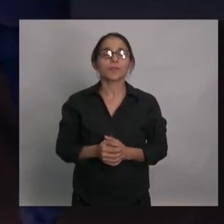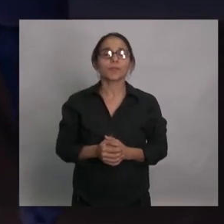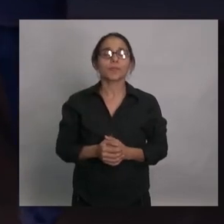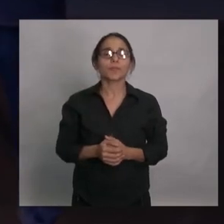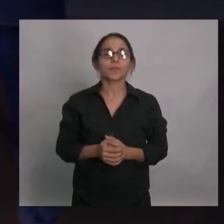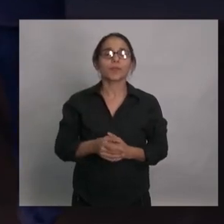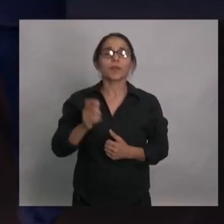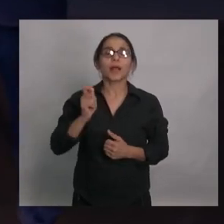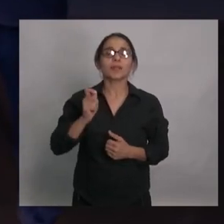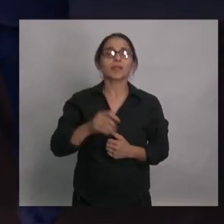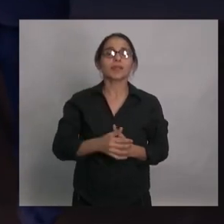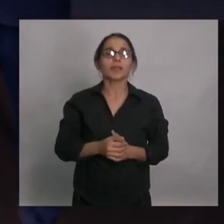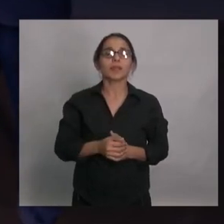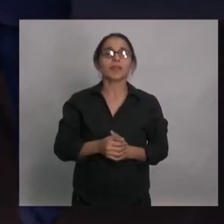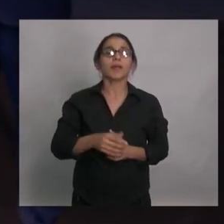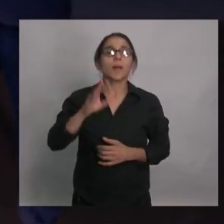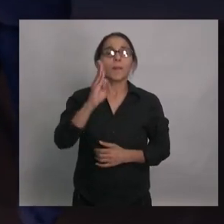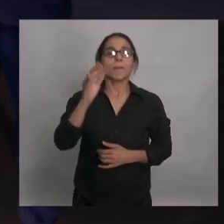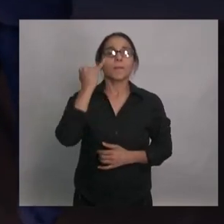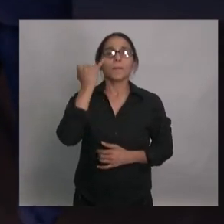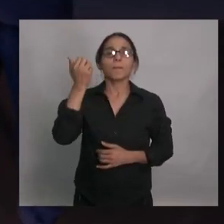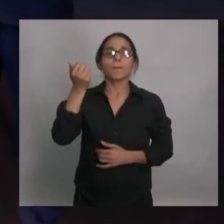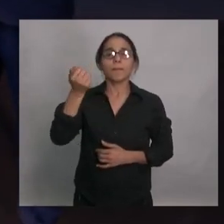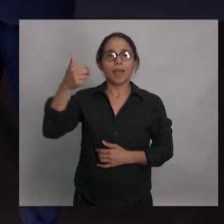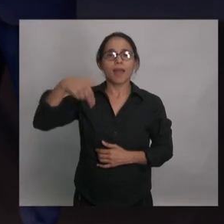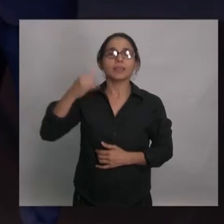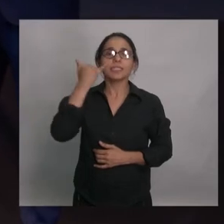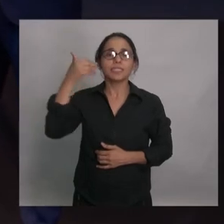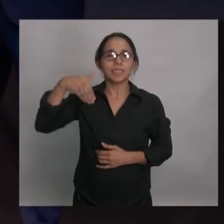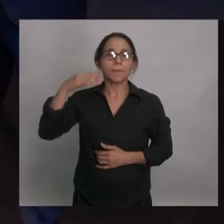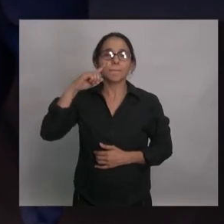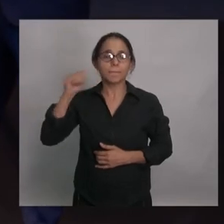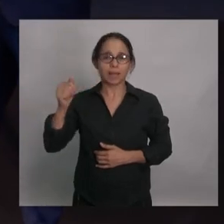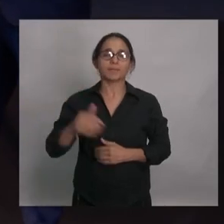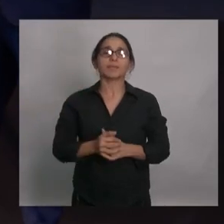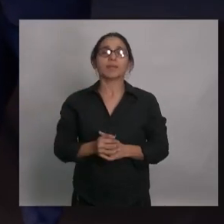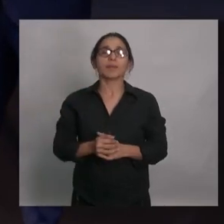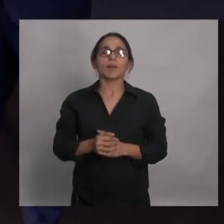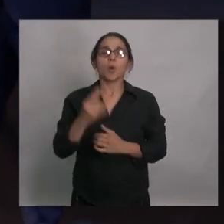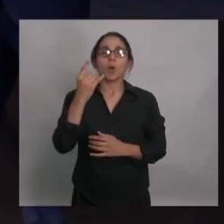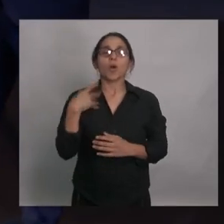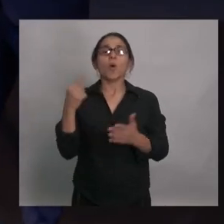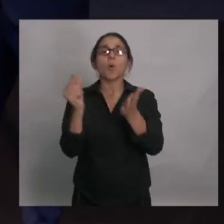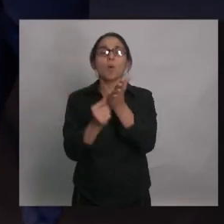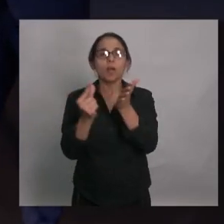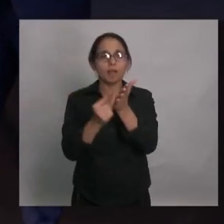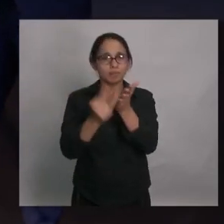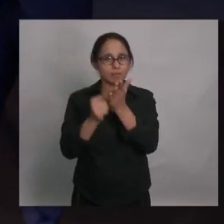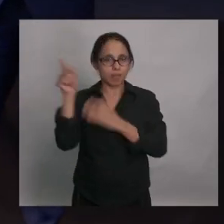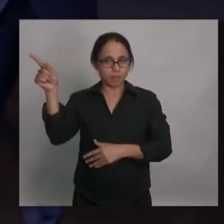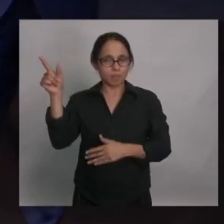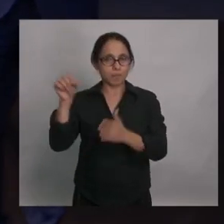es para winnie de ánima de uganda wing y desde oxfam